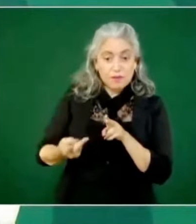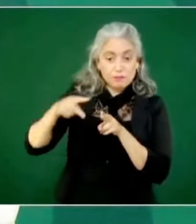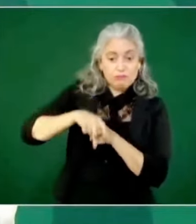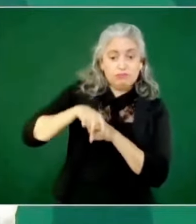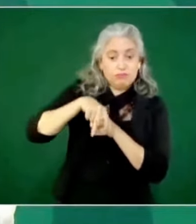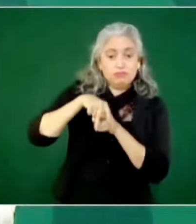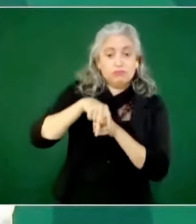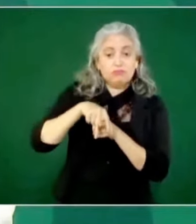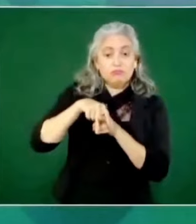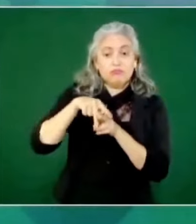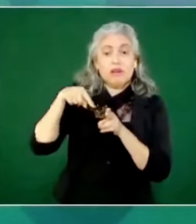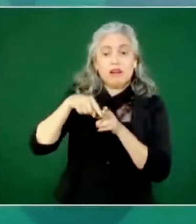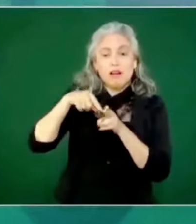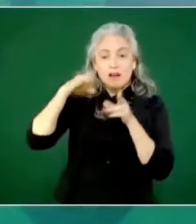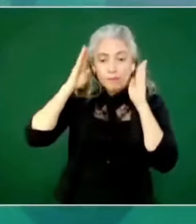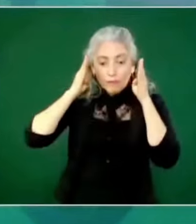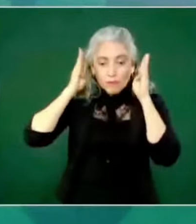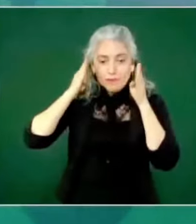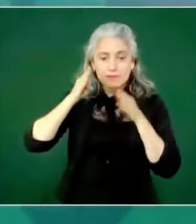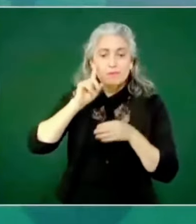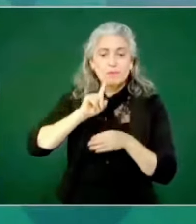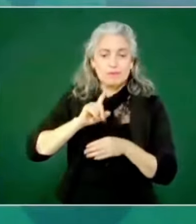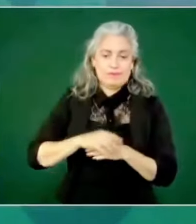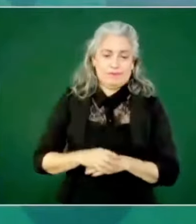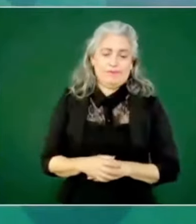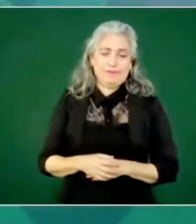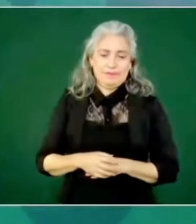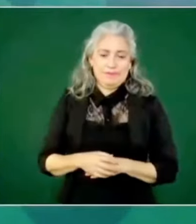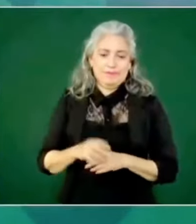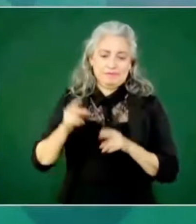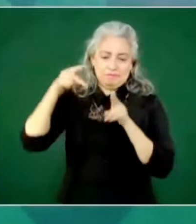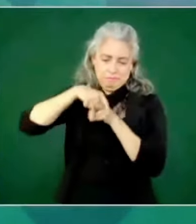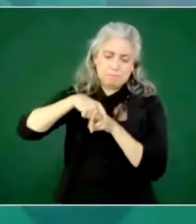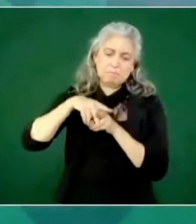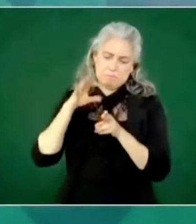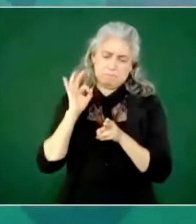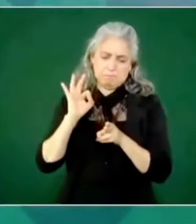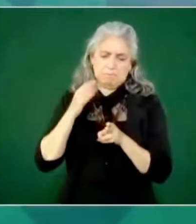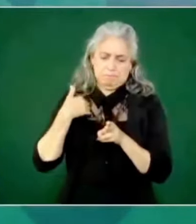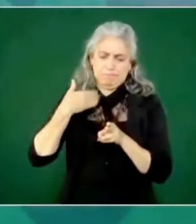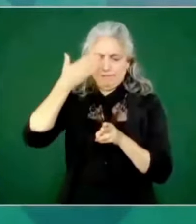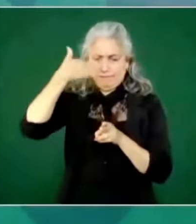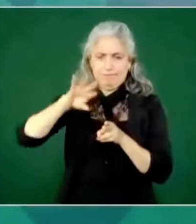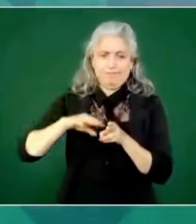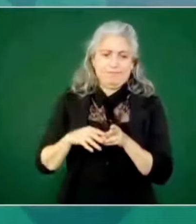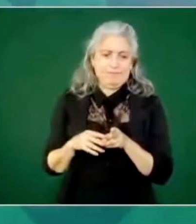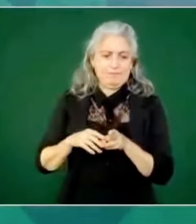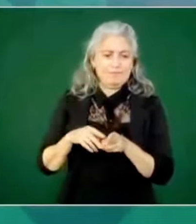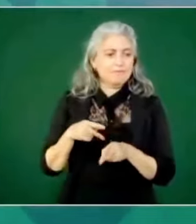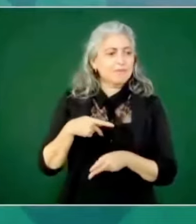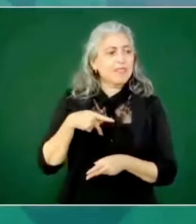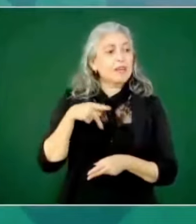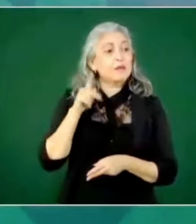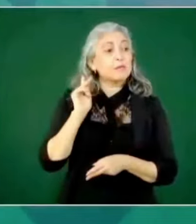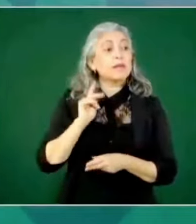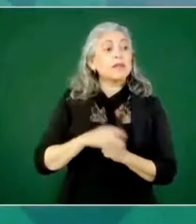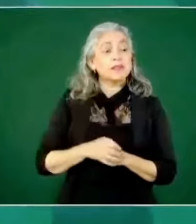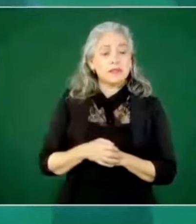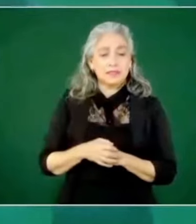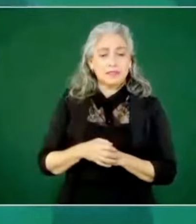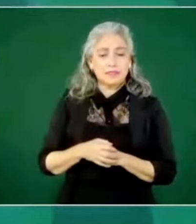señor secretario. Pero después de todo, las mulas